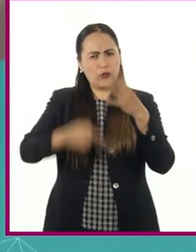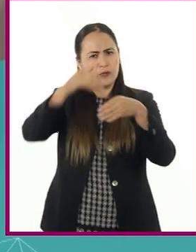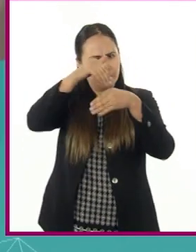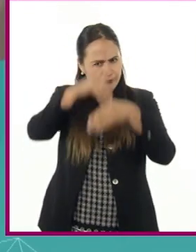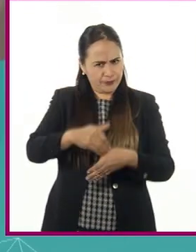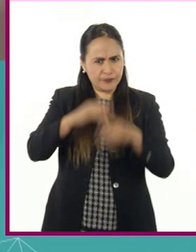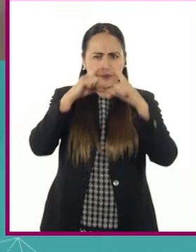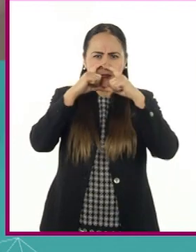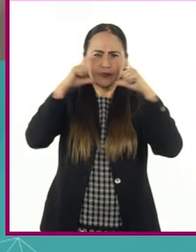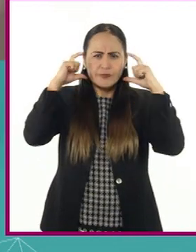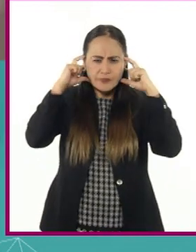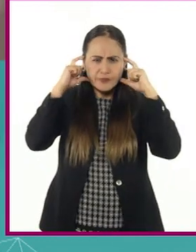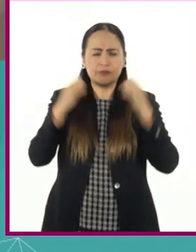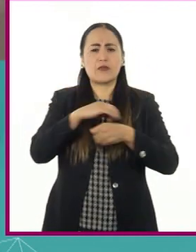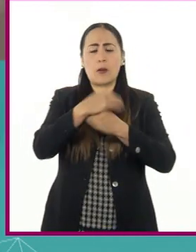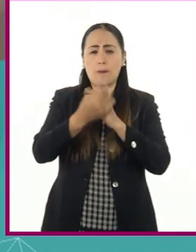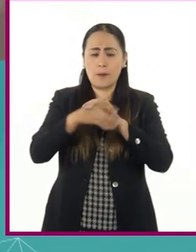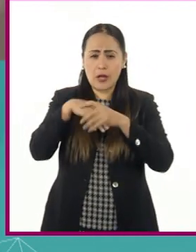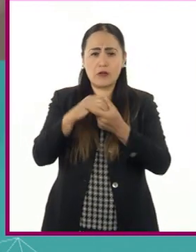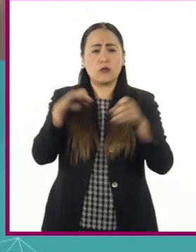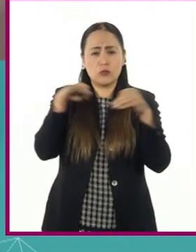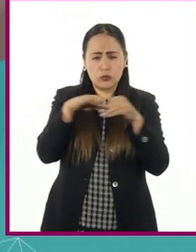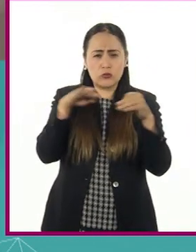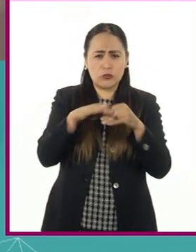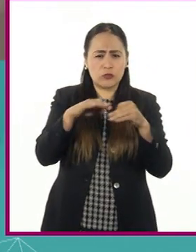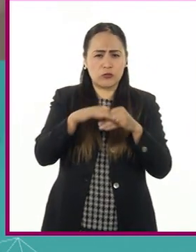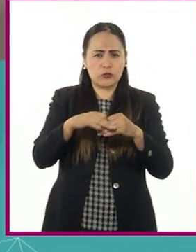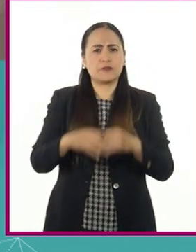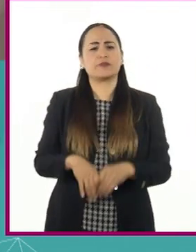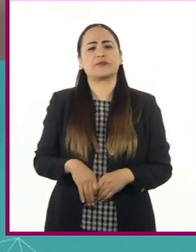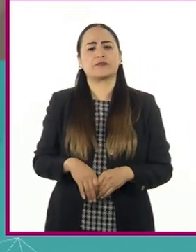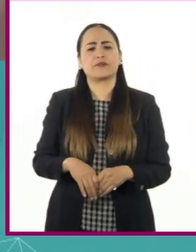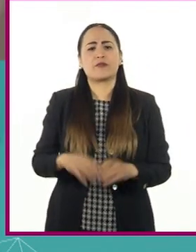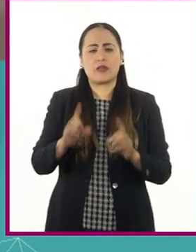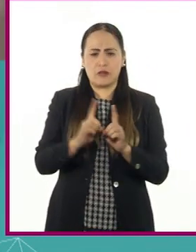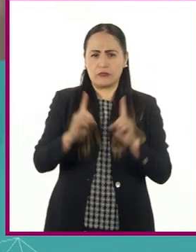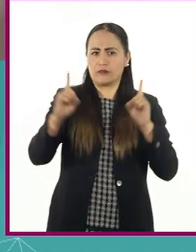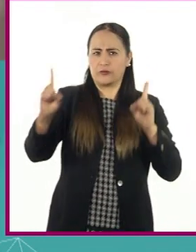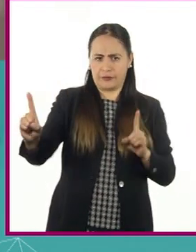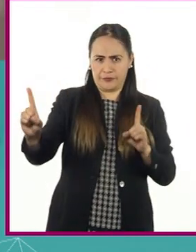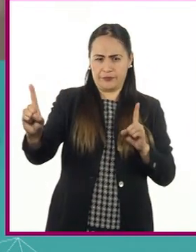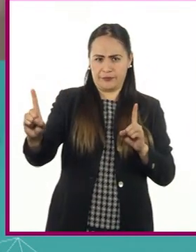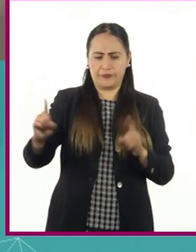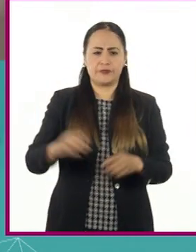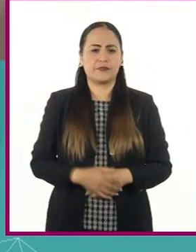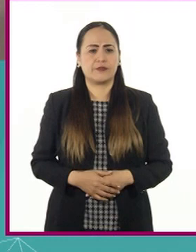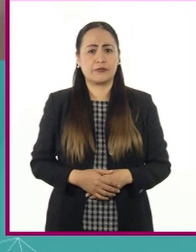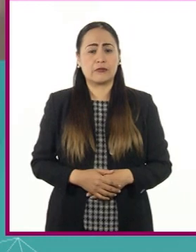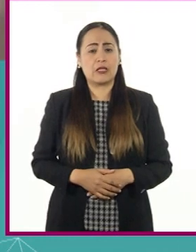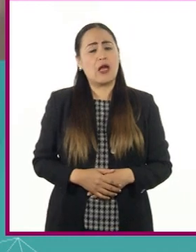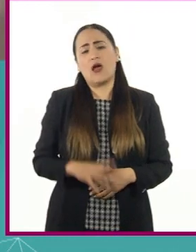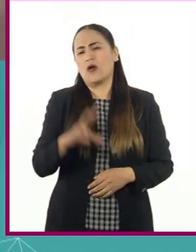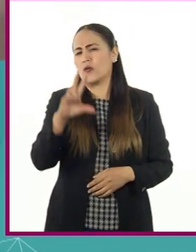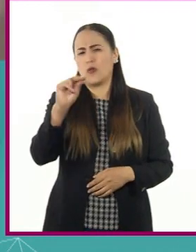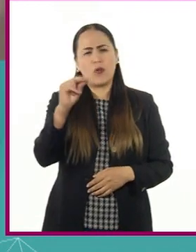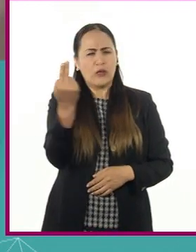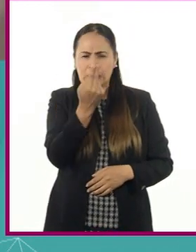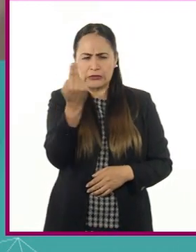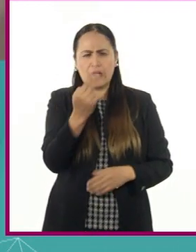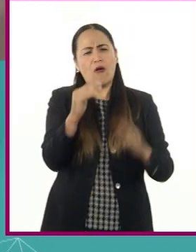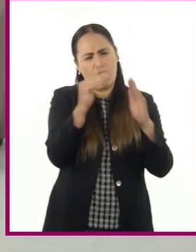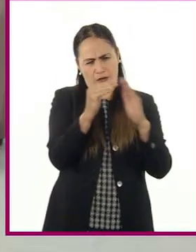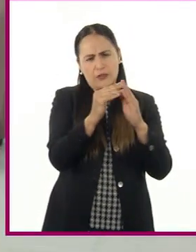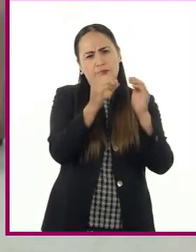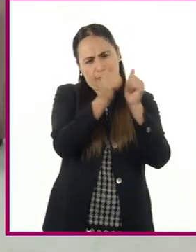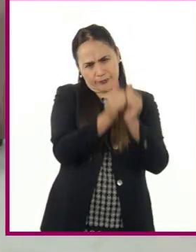mascarilla, lavarse las manos frecuentemente, mantener sana distancia y, si no es necesario, no salir de